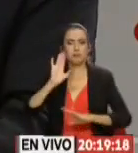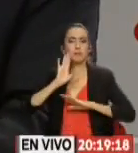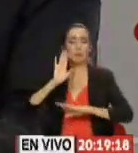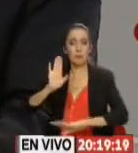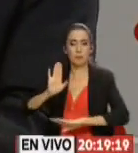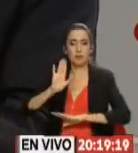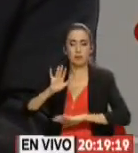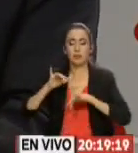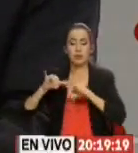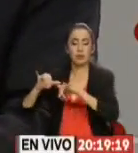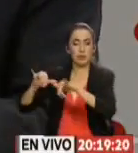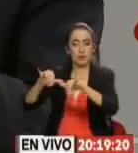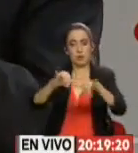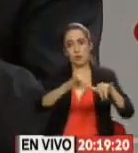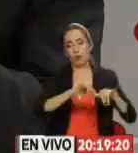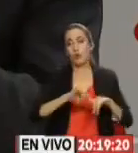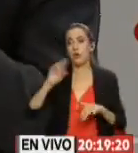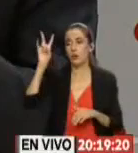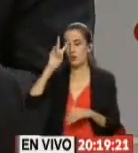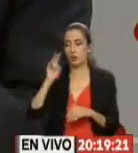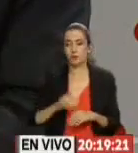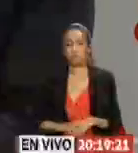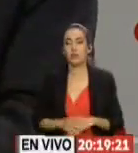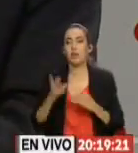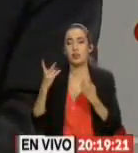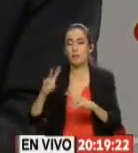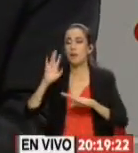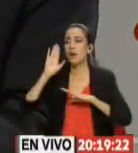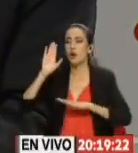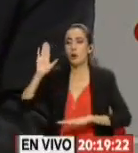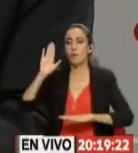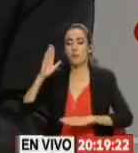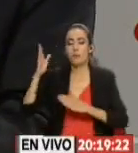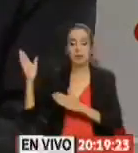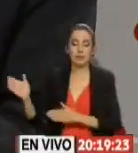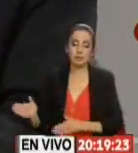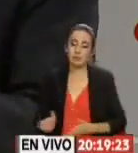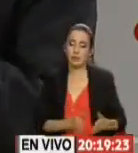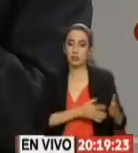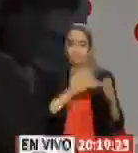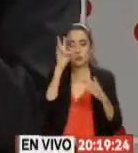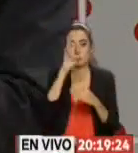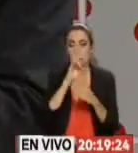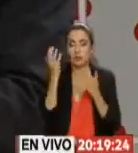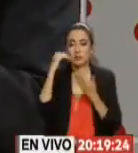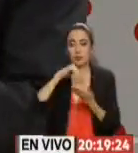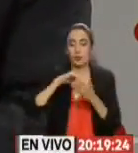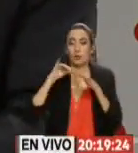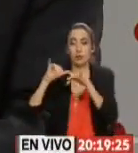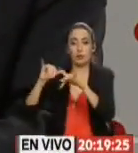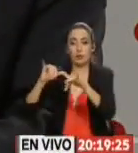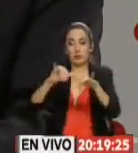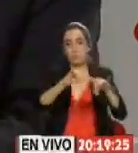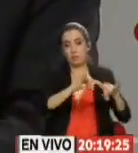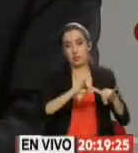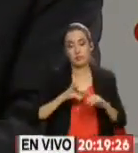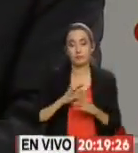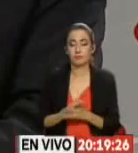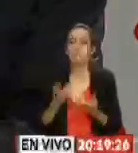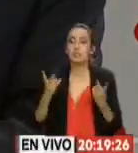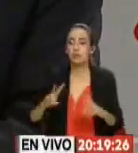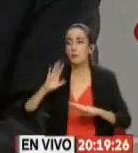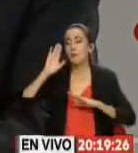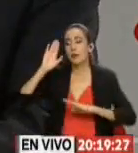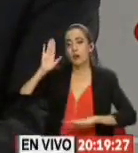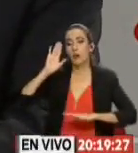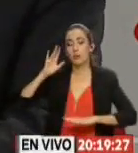comprometido con la democracia venezolana, comprometido con la gesta que estamos llevando a cabo los venezolanos para recuperar la democracia, la libertad, comprometido con la hoja